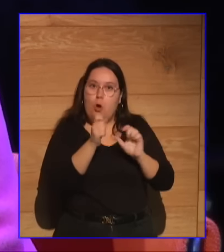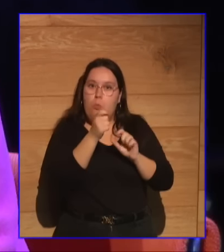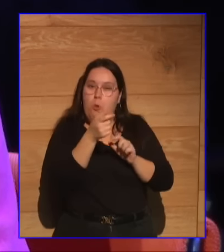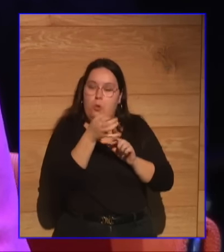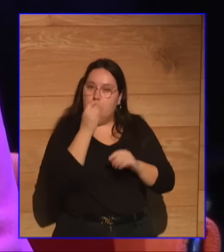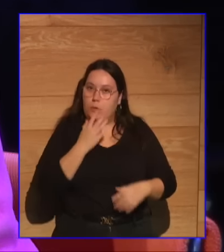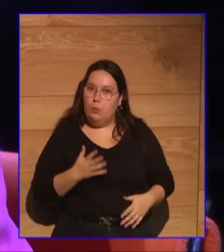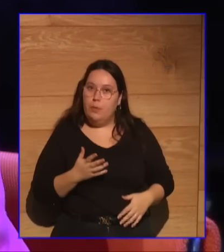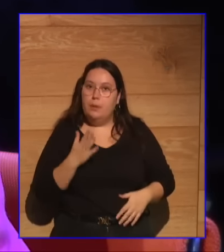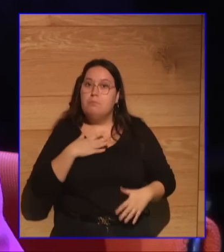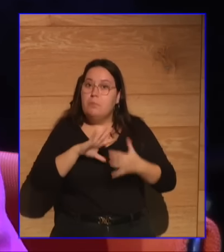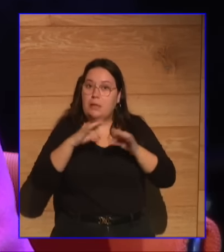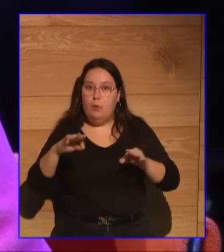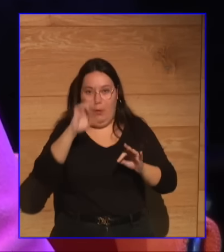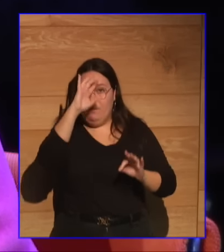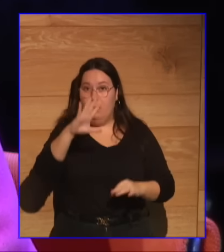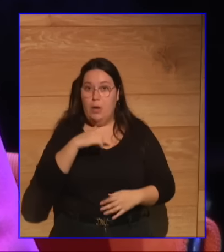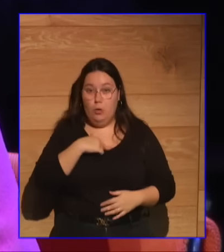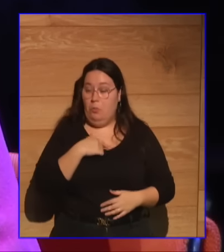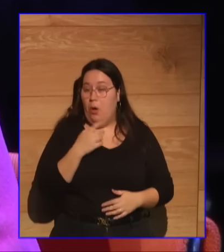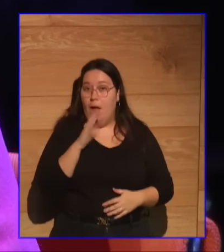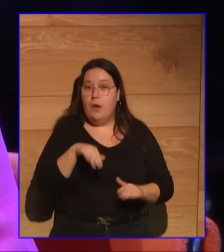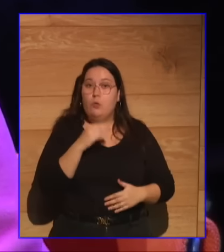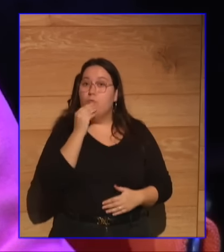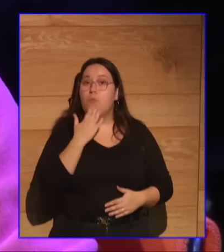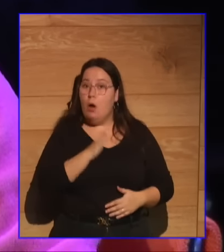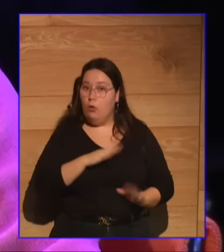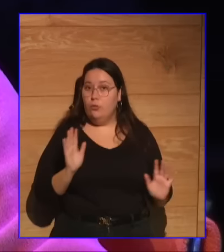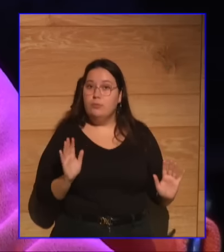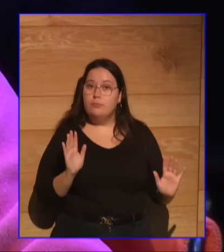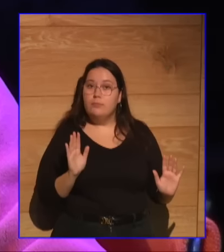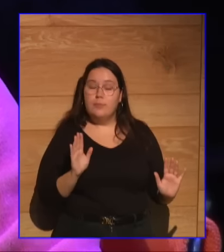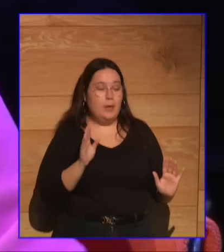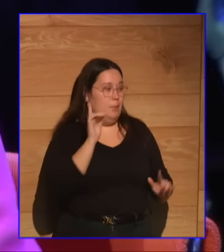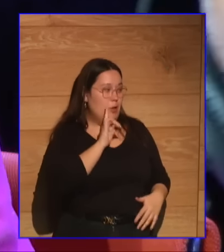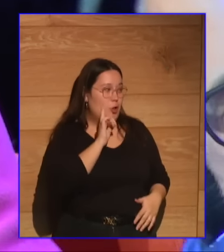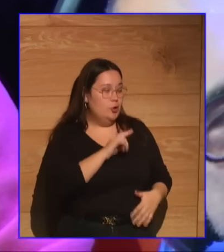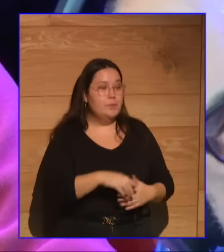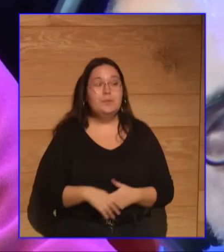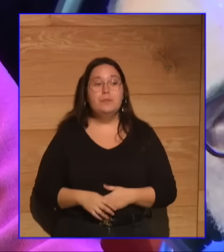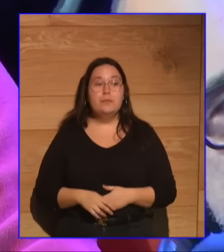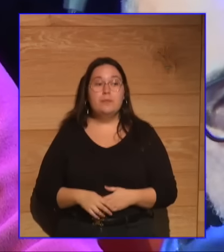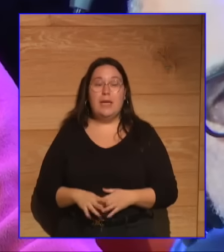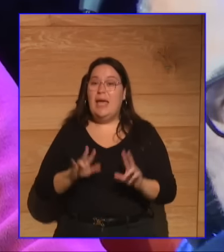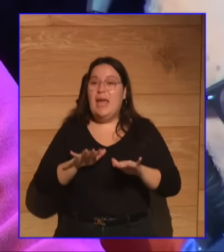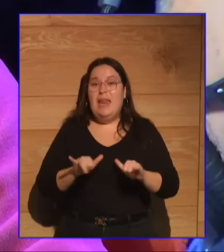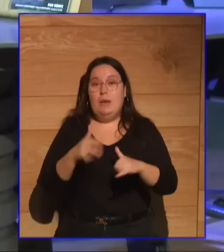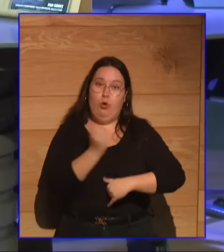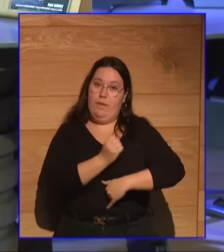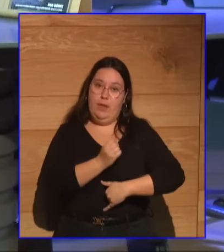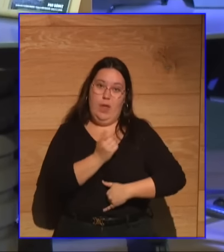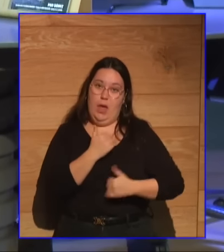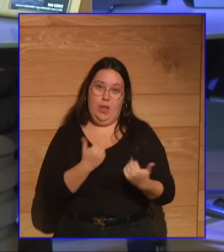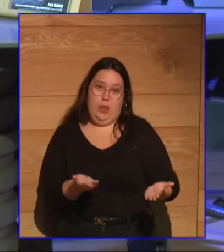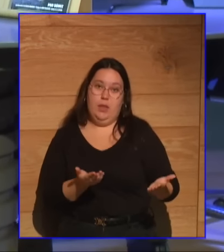bollos, sí, mis amigos van a flipar, yo voy a quedar muy bien. Qué mentiroso eres, Javi. Entonces, es que allí, ni por Navidad, pero ¿eh? Es que eso no se te ha pasado